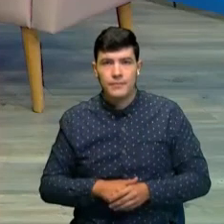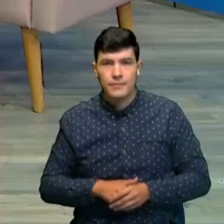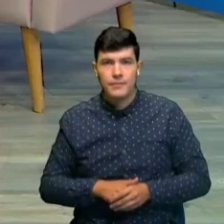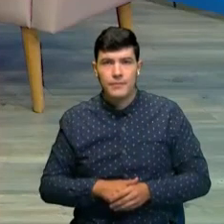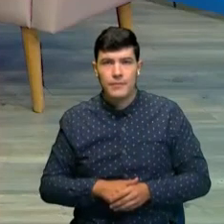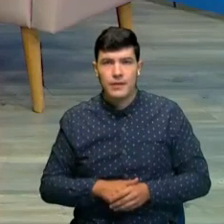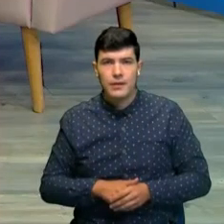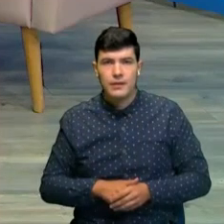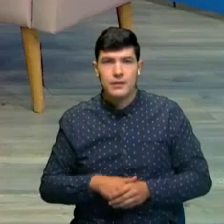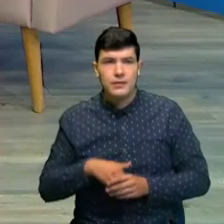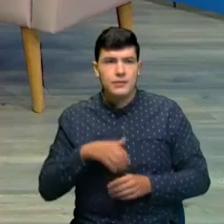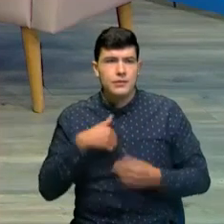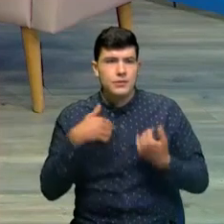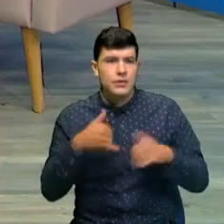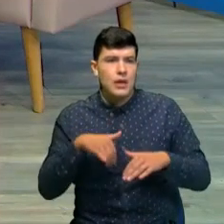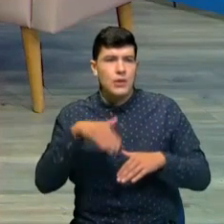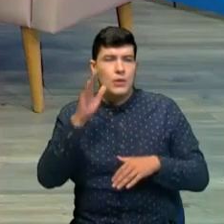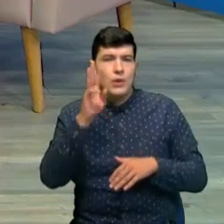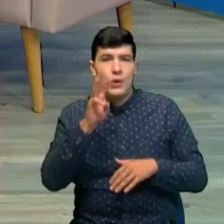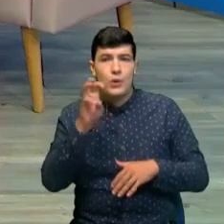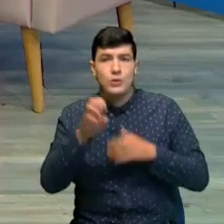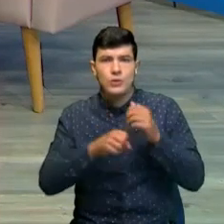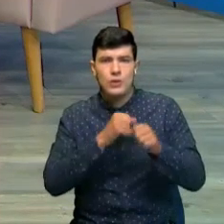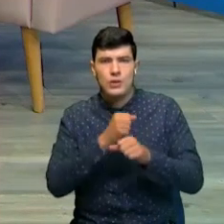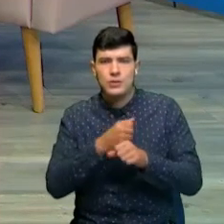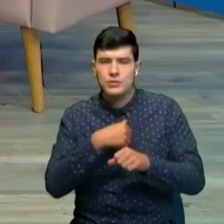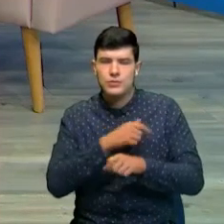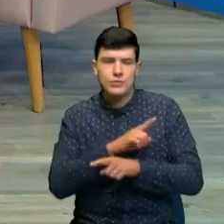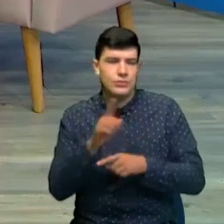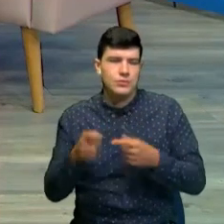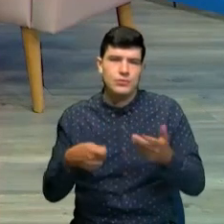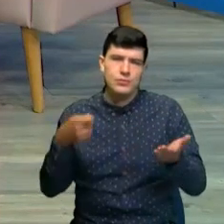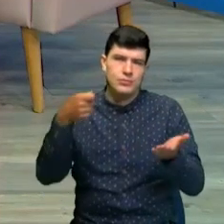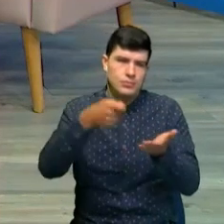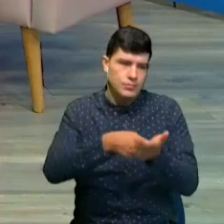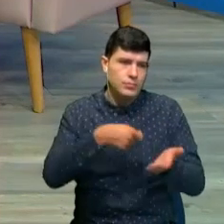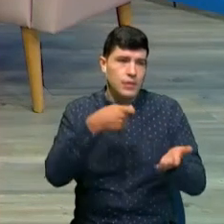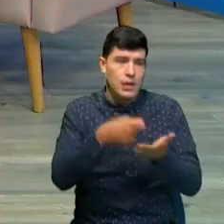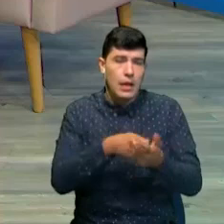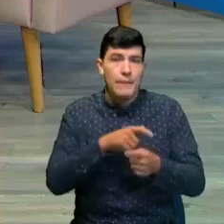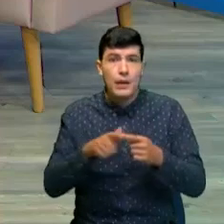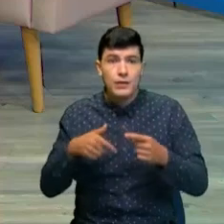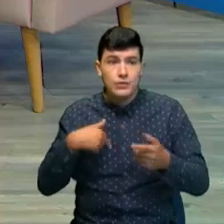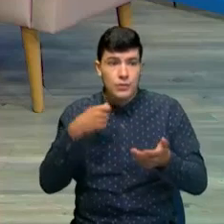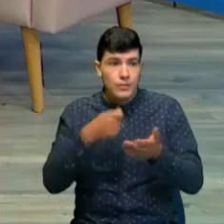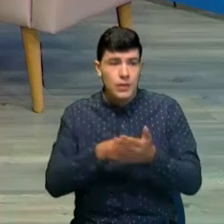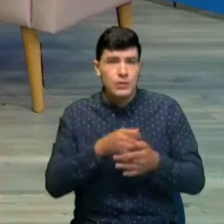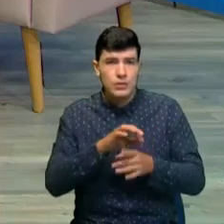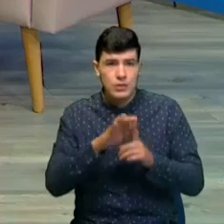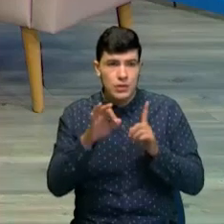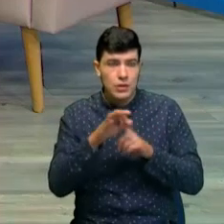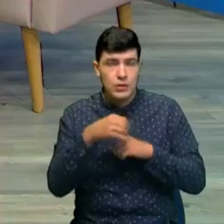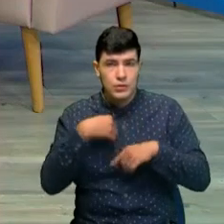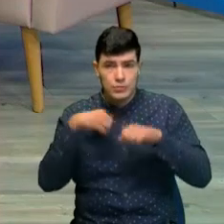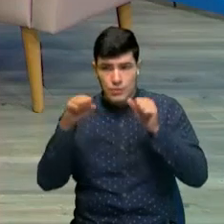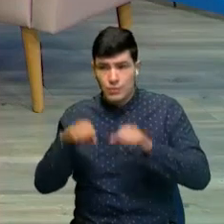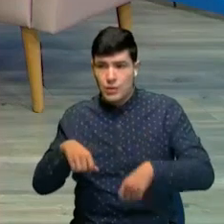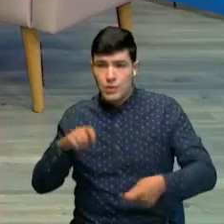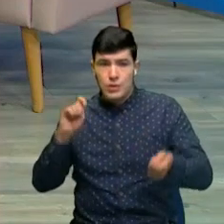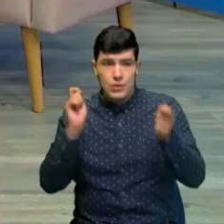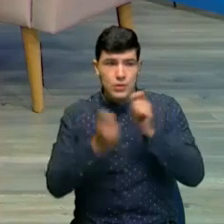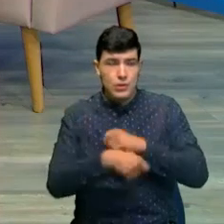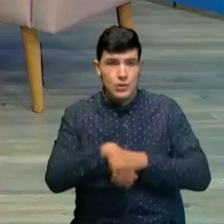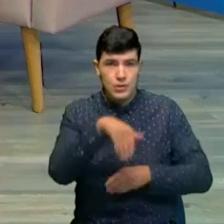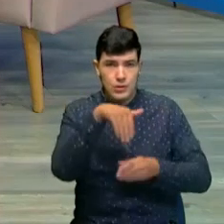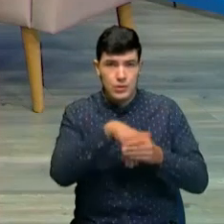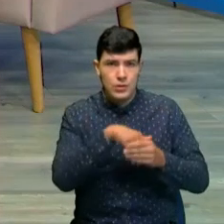Y llevo ya más de 8 años que no volví a cotizar. Pero estoy cotizando con el Seguro Social. ¿Yo me puedo pasar todavía a un fondo